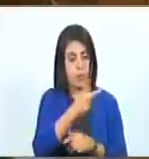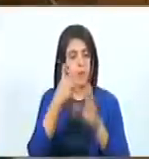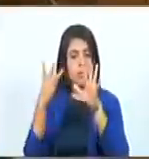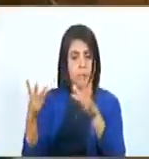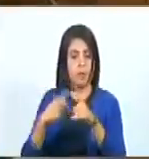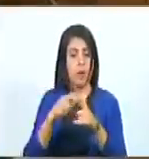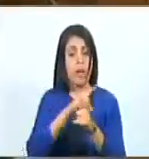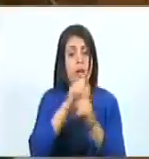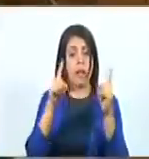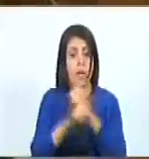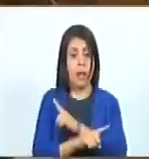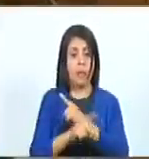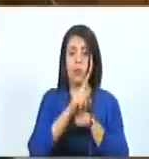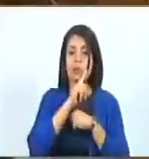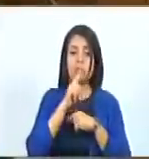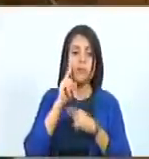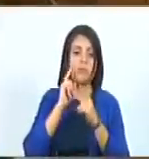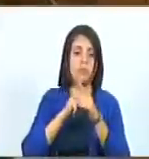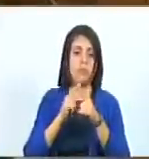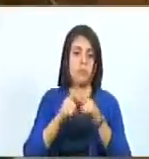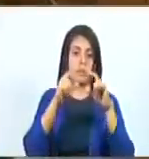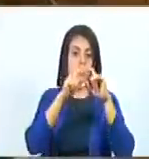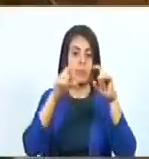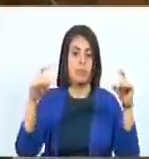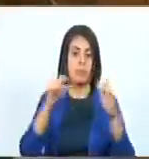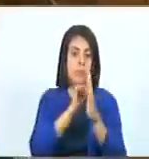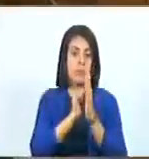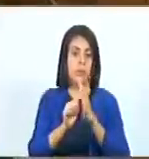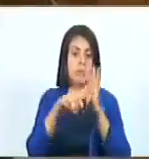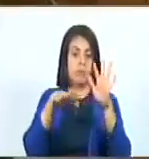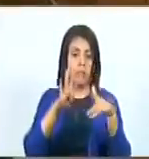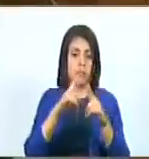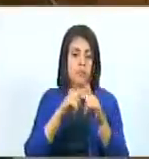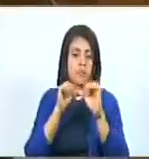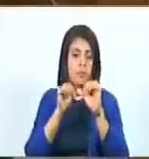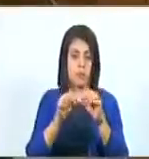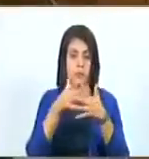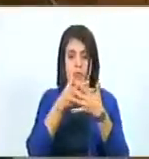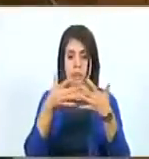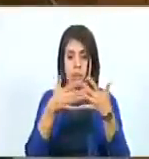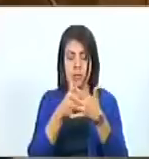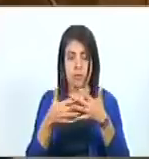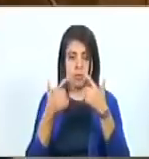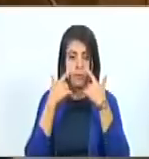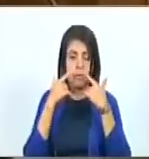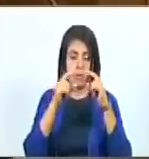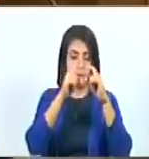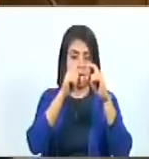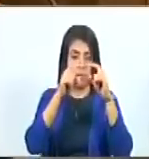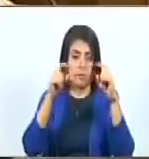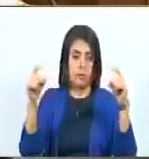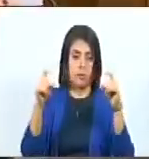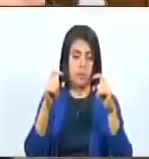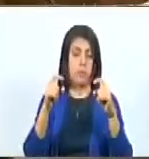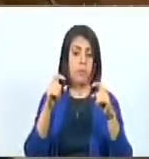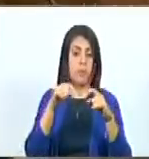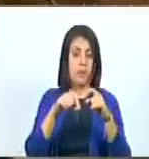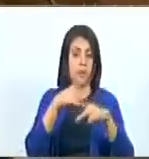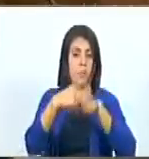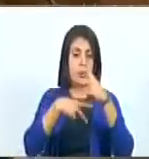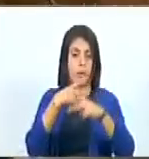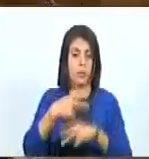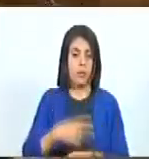modificación la denominación del epígrafe del artículo catorce, quedando redactado de la siguiente manera. Epígrafe,